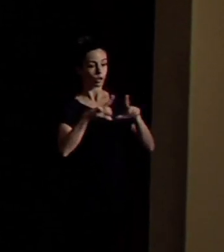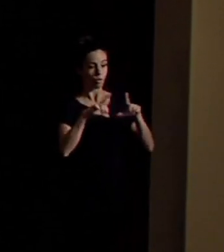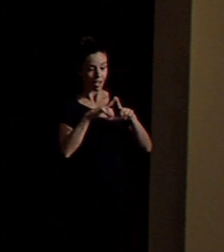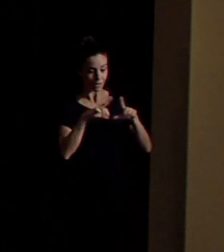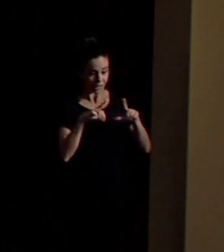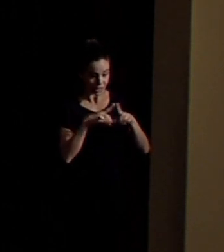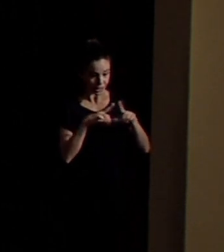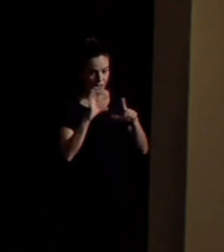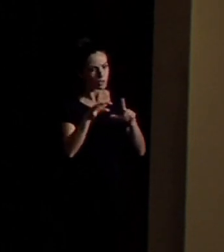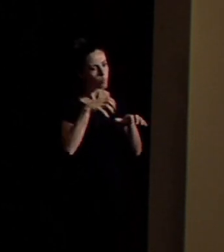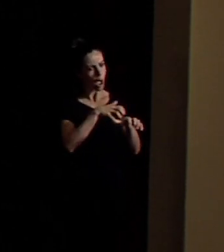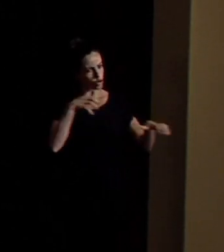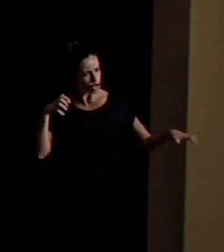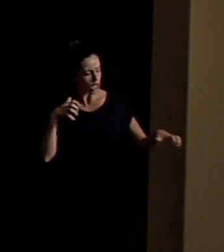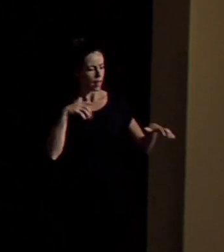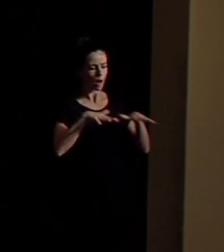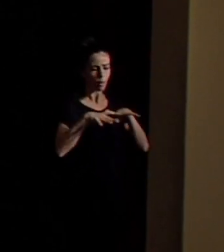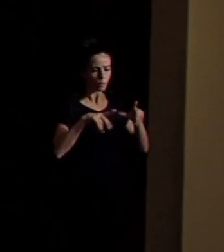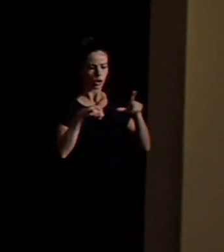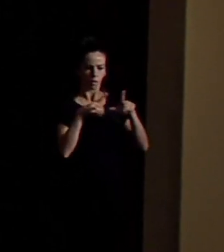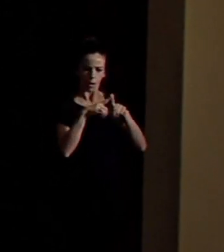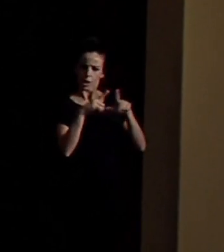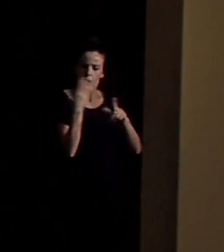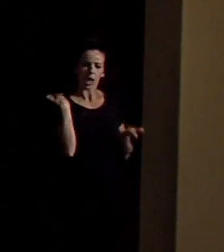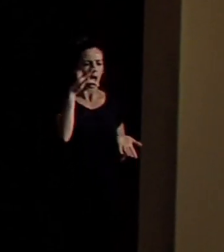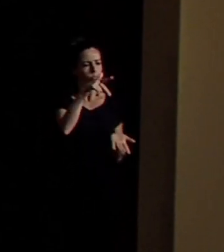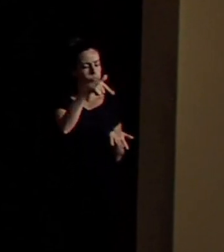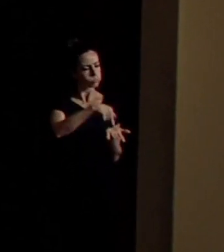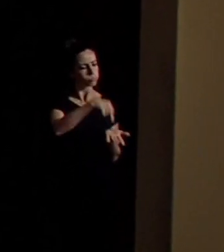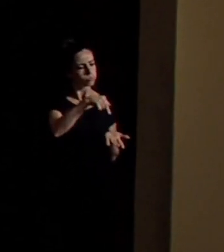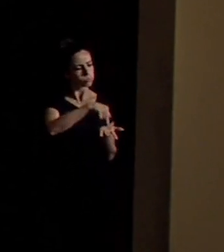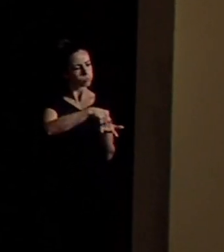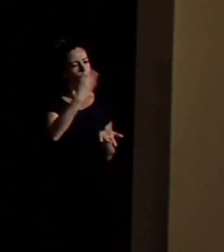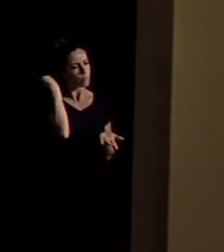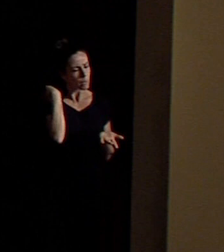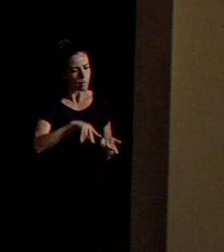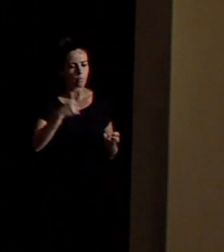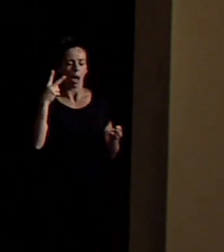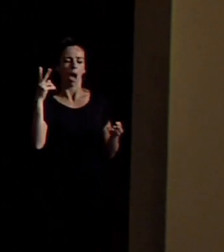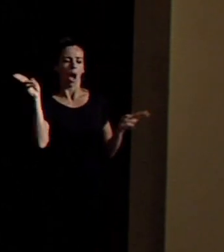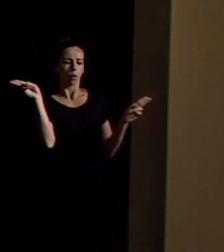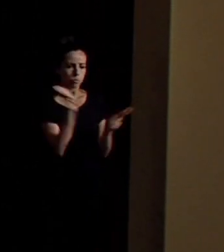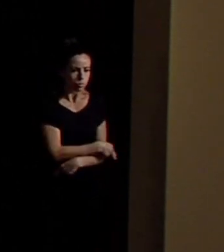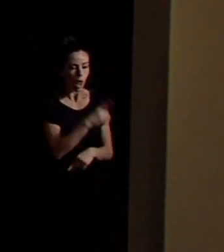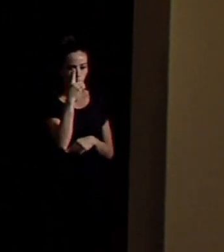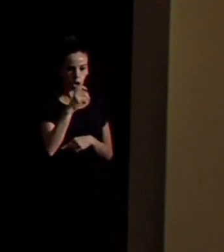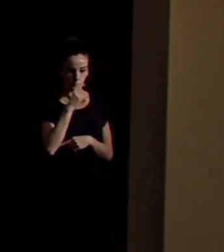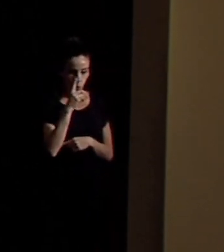una gran parte del movimiento feminista, lleva reivindicando esa abolición de la prostitución.